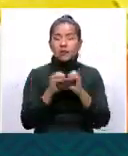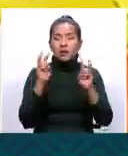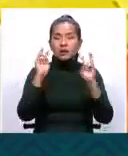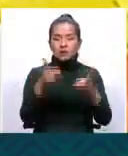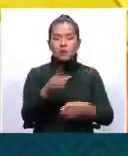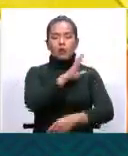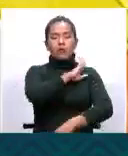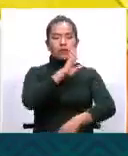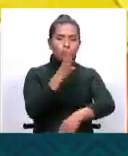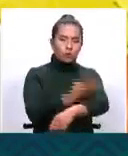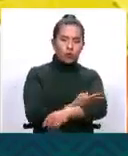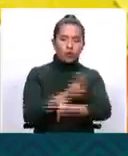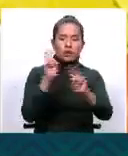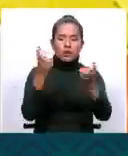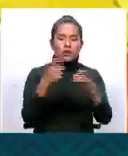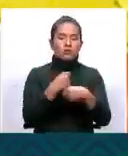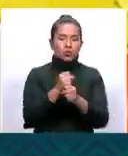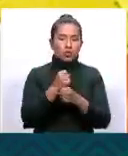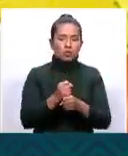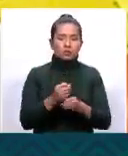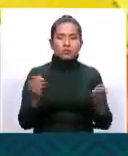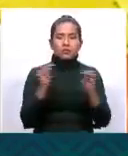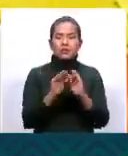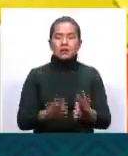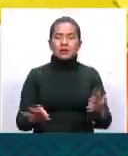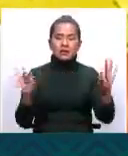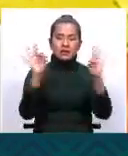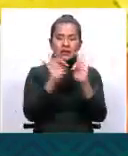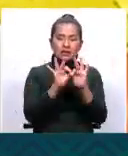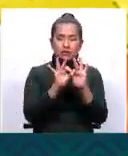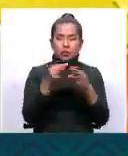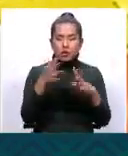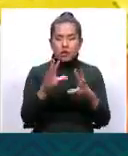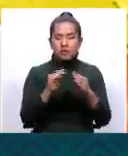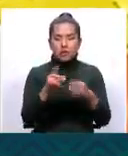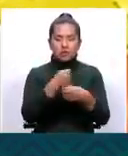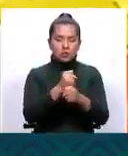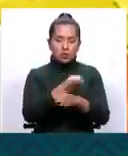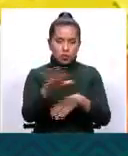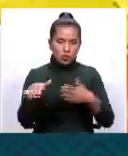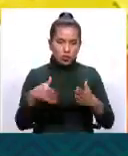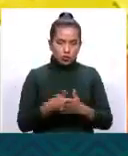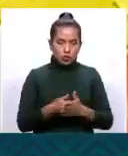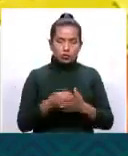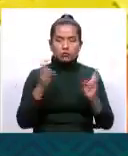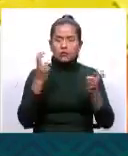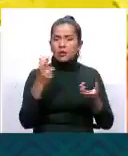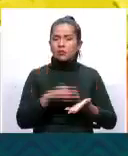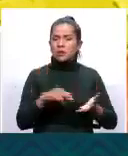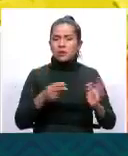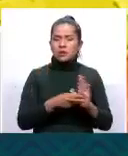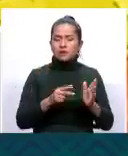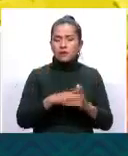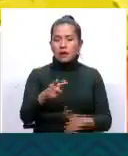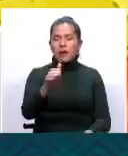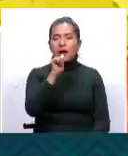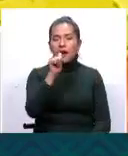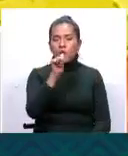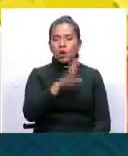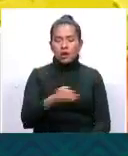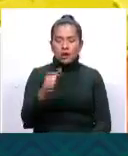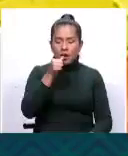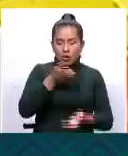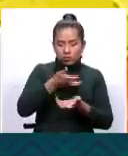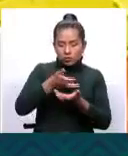no solamente el tema productivo, sino algo fundamental que hace a la productividad, que tiene que ver con el agua y riego para